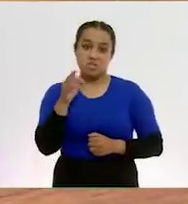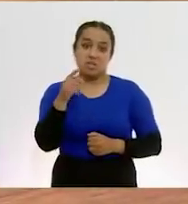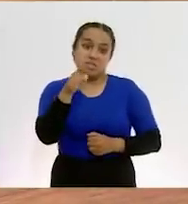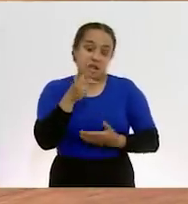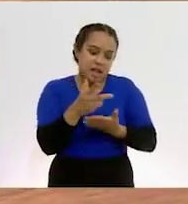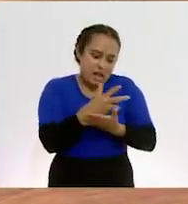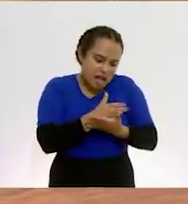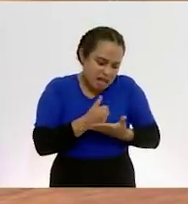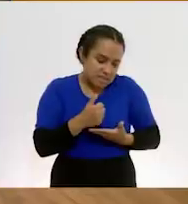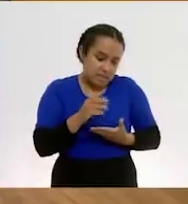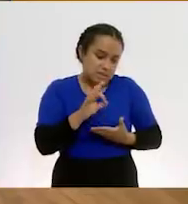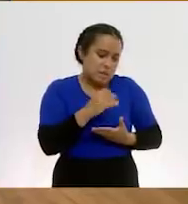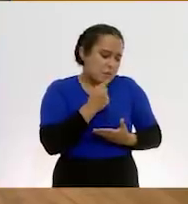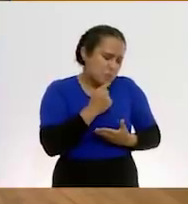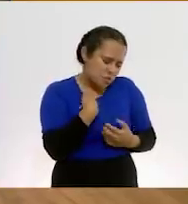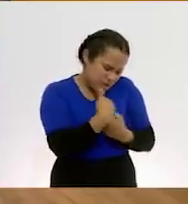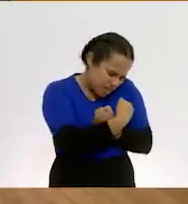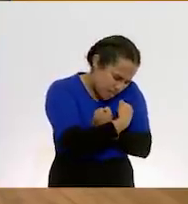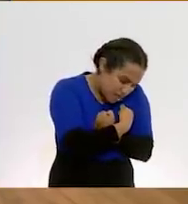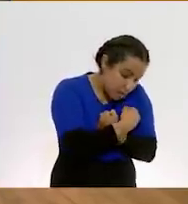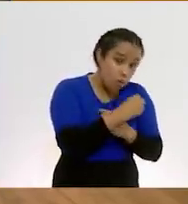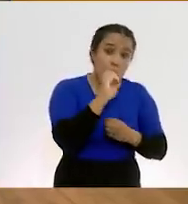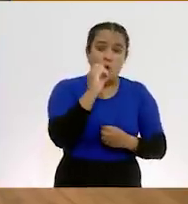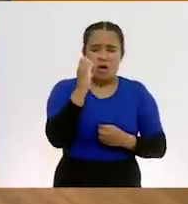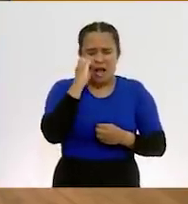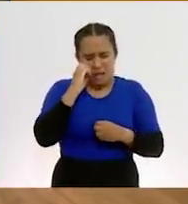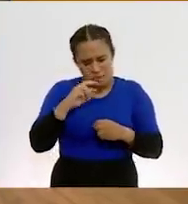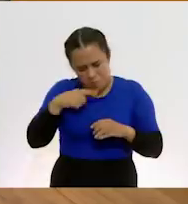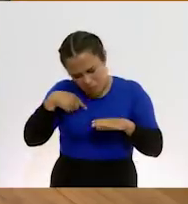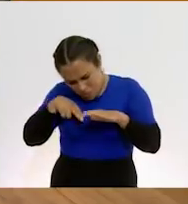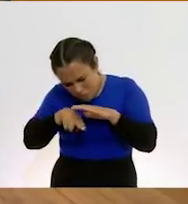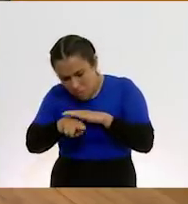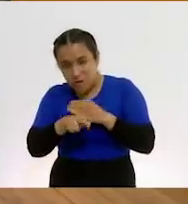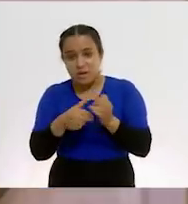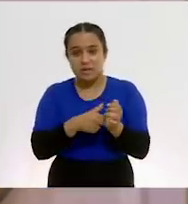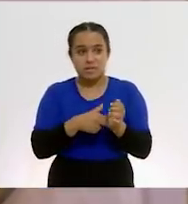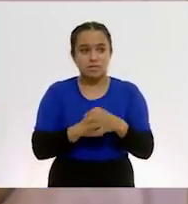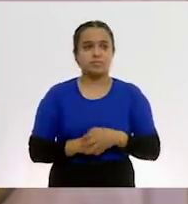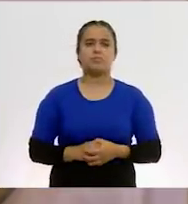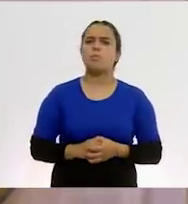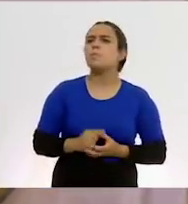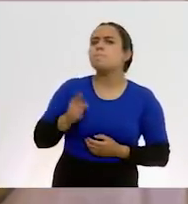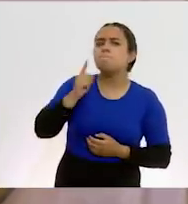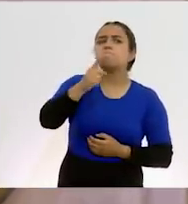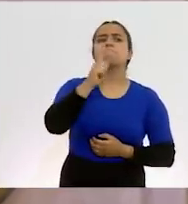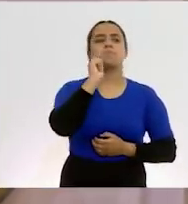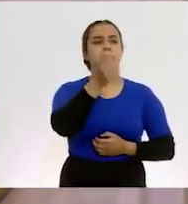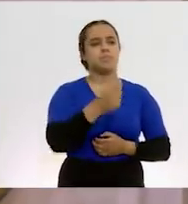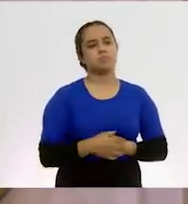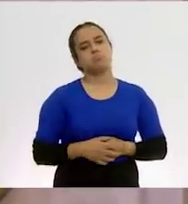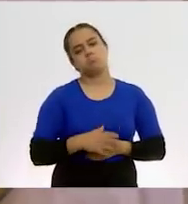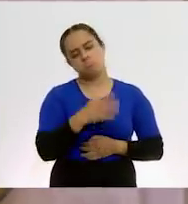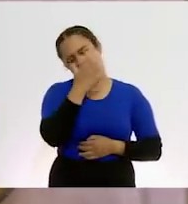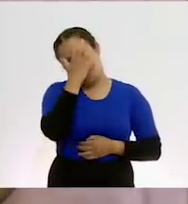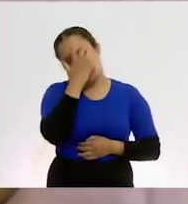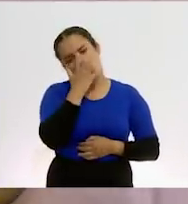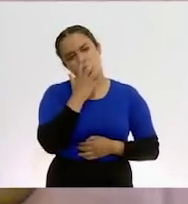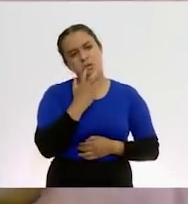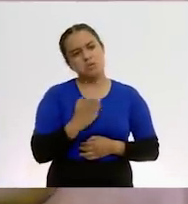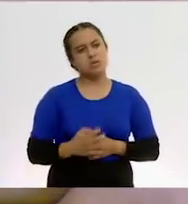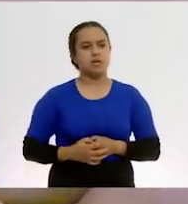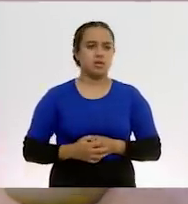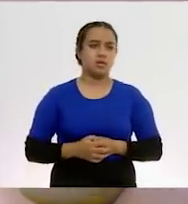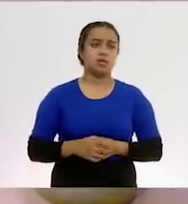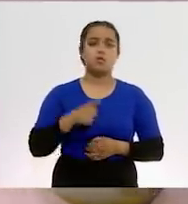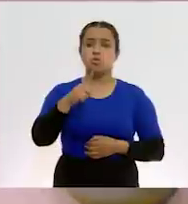o escondernos en la cama. A ver, esta. Ay, esa está triste. Esa está triste. ¿Cómo